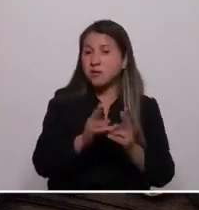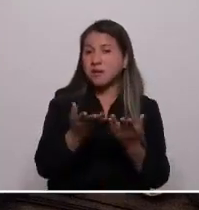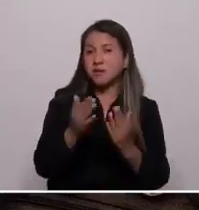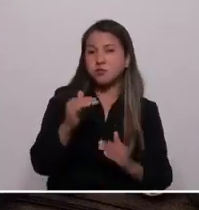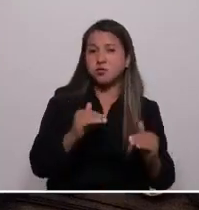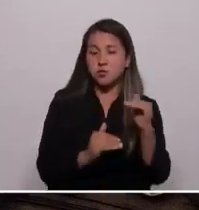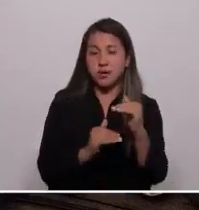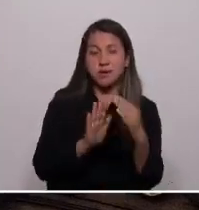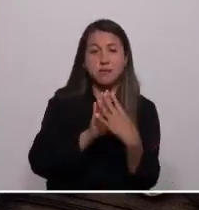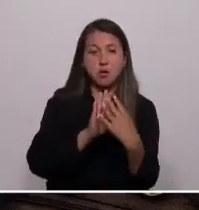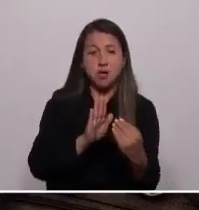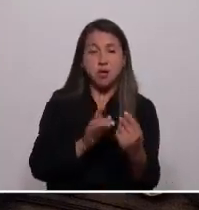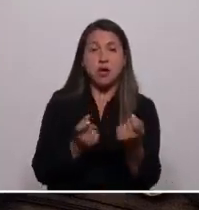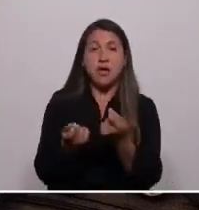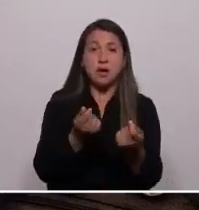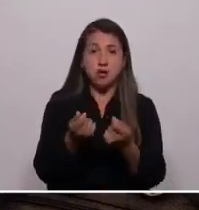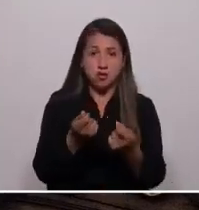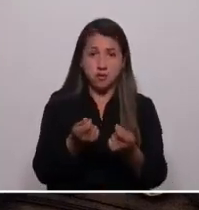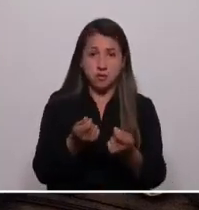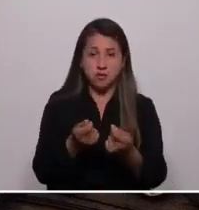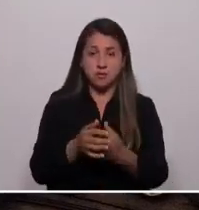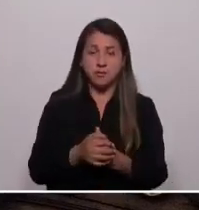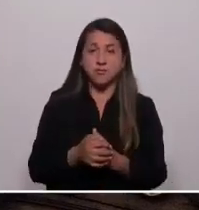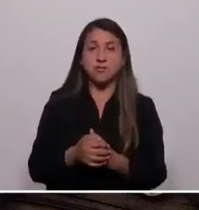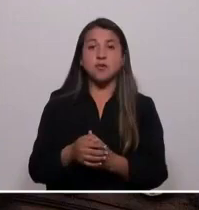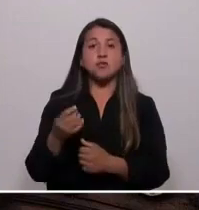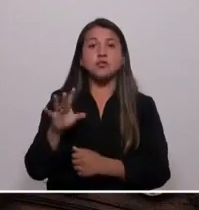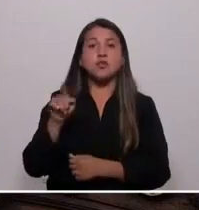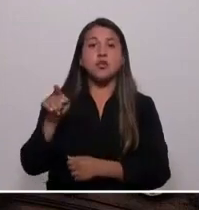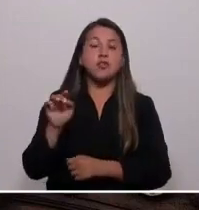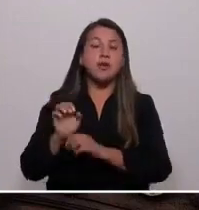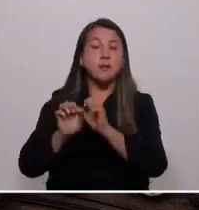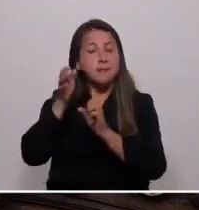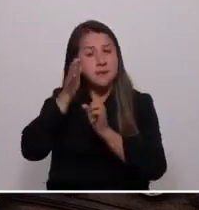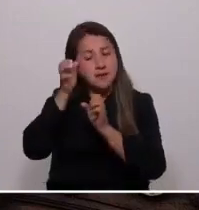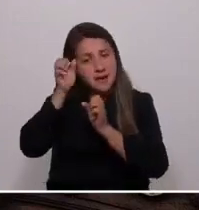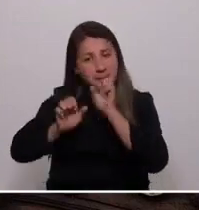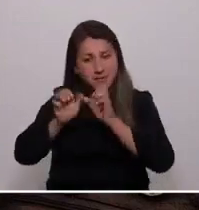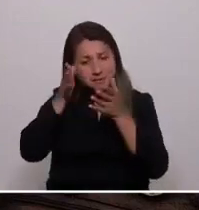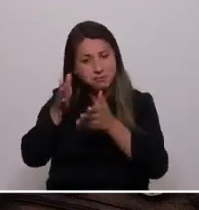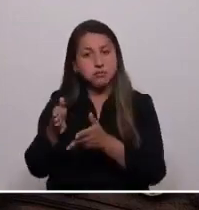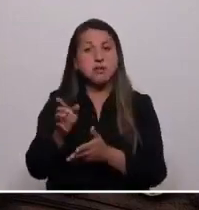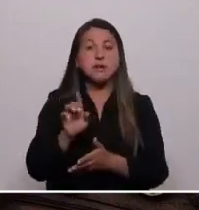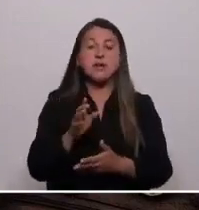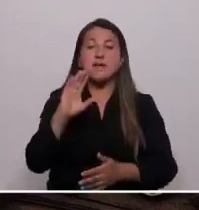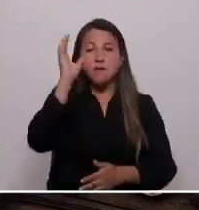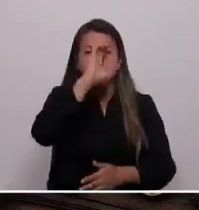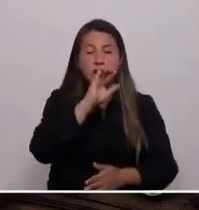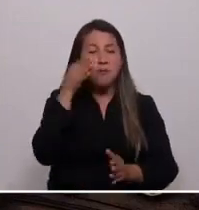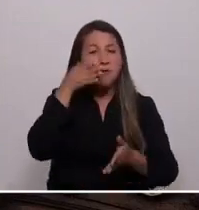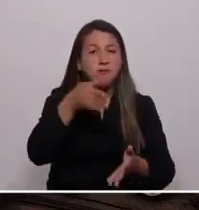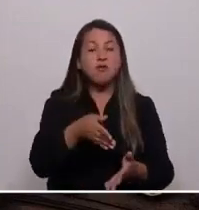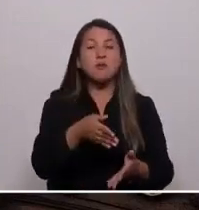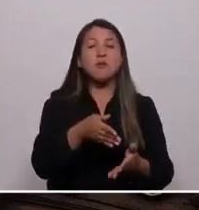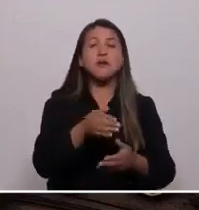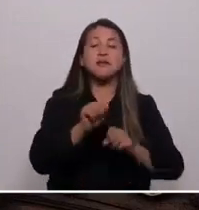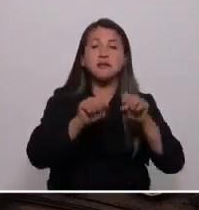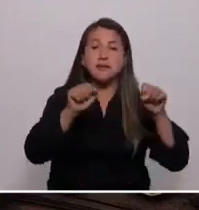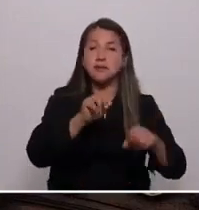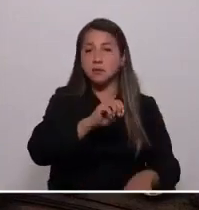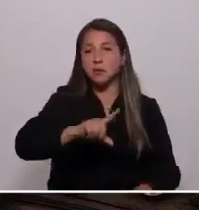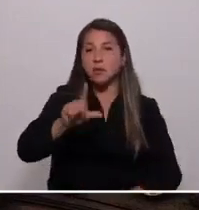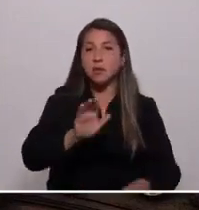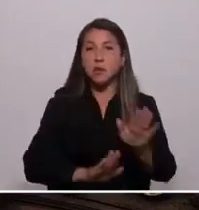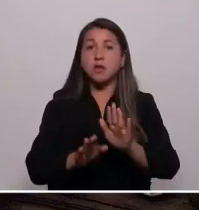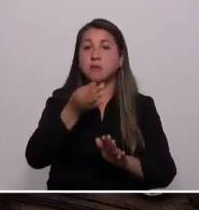el modelo económico extractivista buscamos también una planificación urbana y rural con enfoque ecosistémico y comunitario que proteja